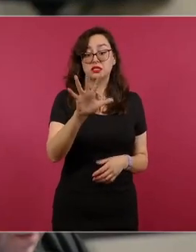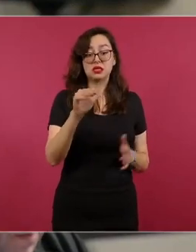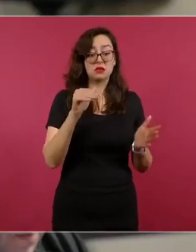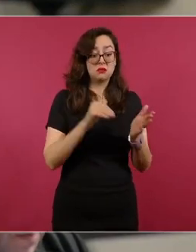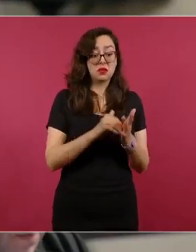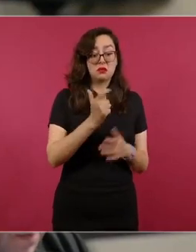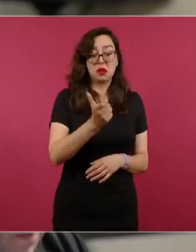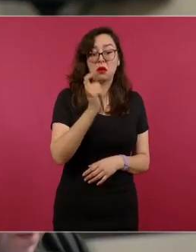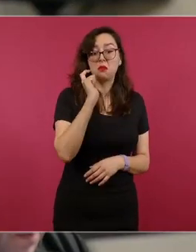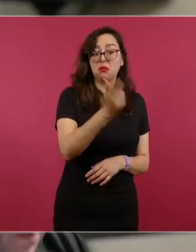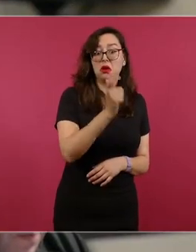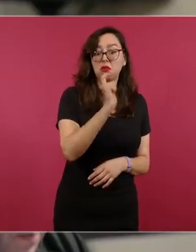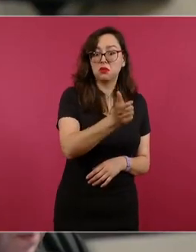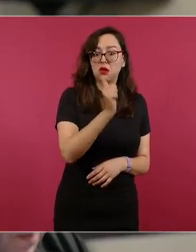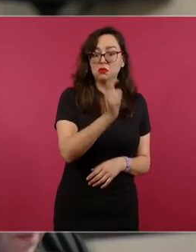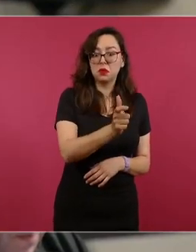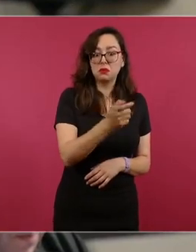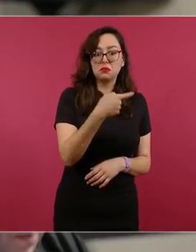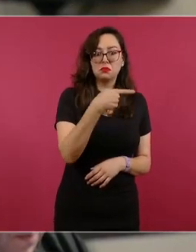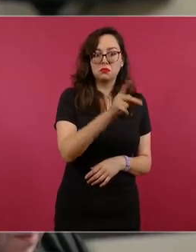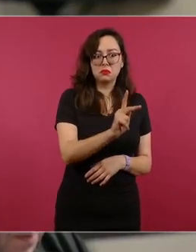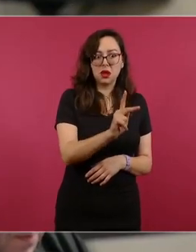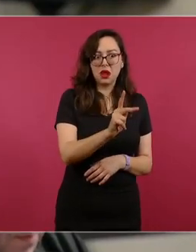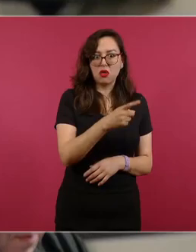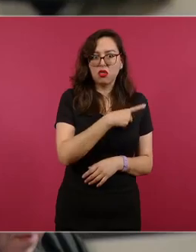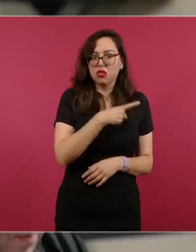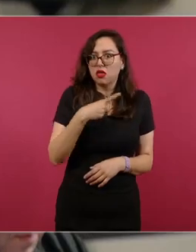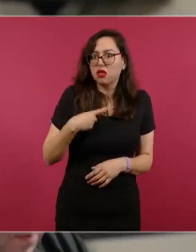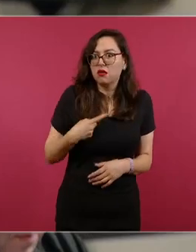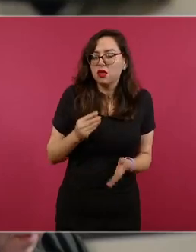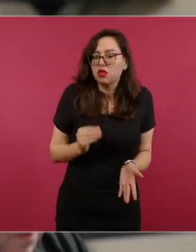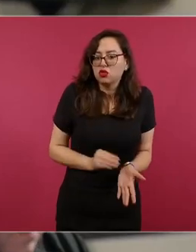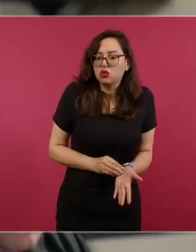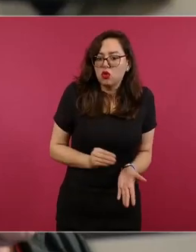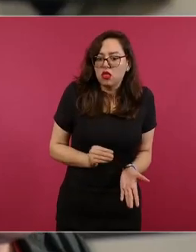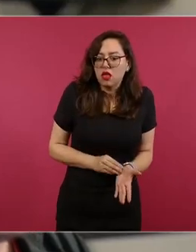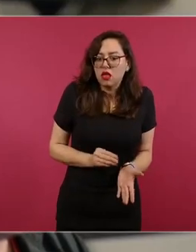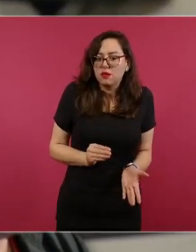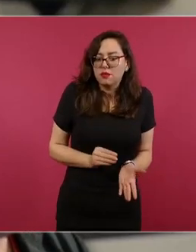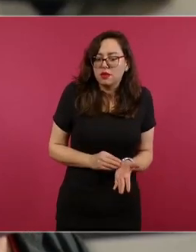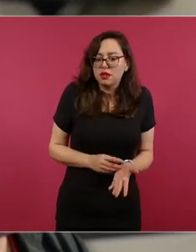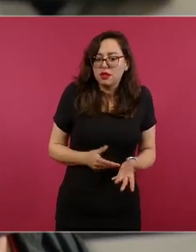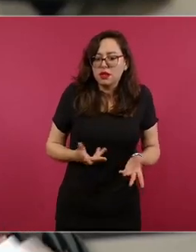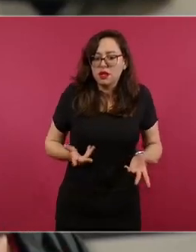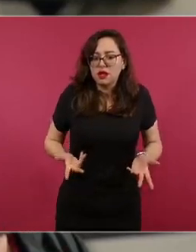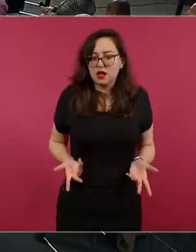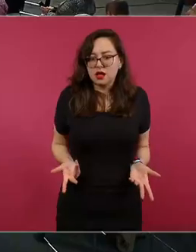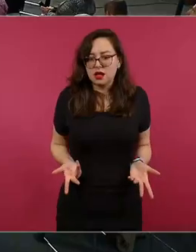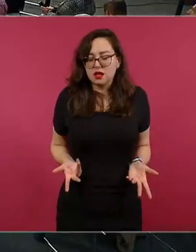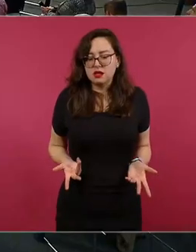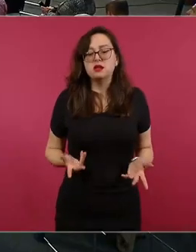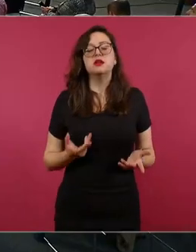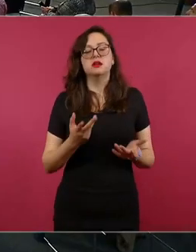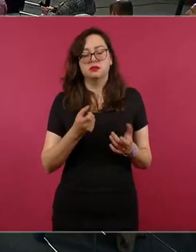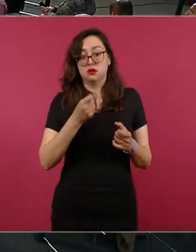11 mil pesos se han destinado al pago directo de su deuda. Este caso no es el único, sino es el